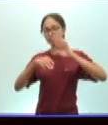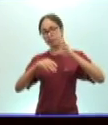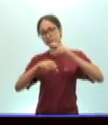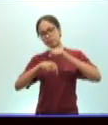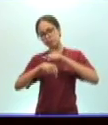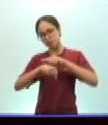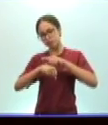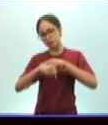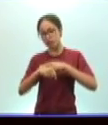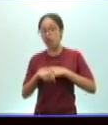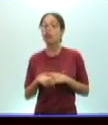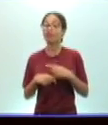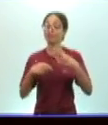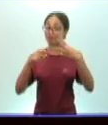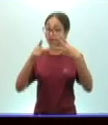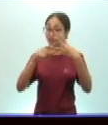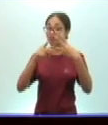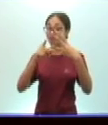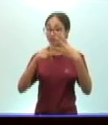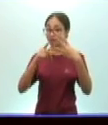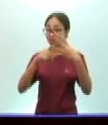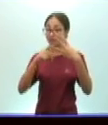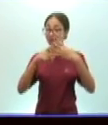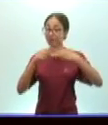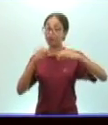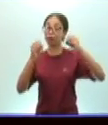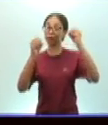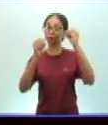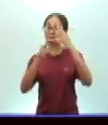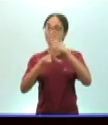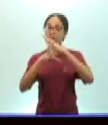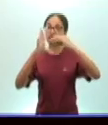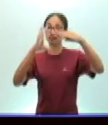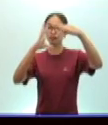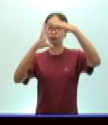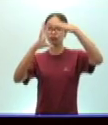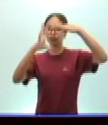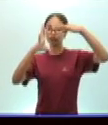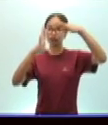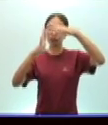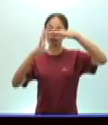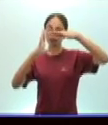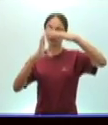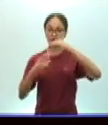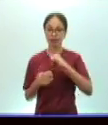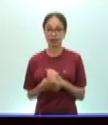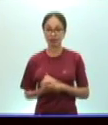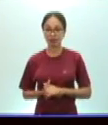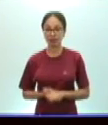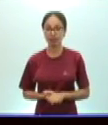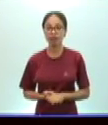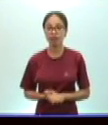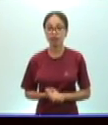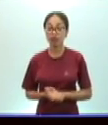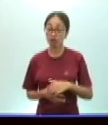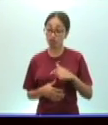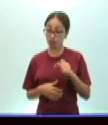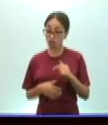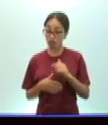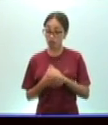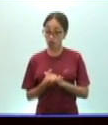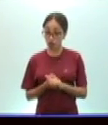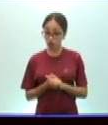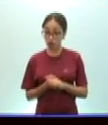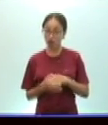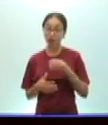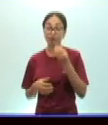el agua y la poliespuma se mantiene flotando en la superficie del líquido. Ahora, por eso en un caso